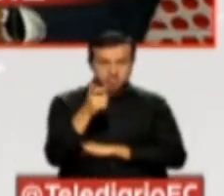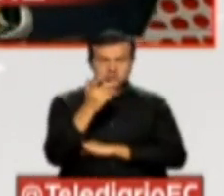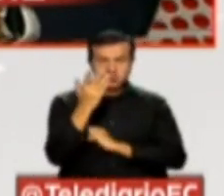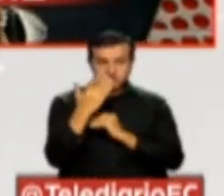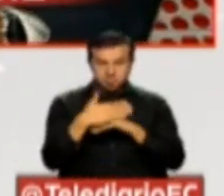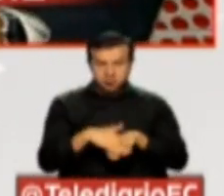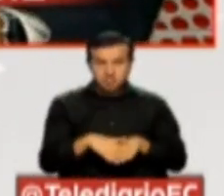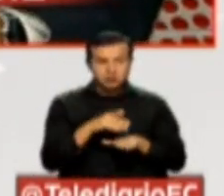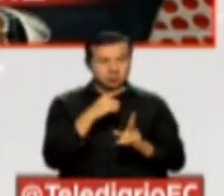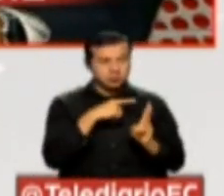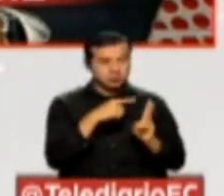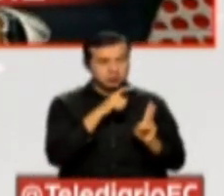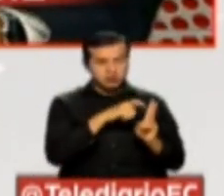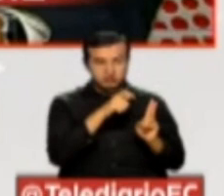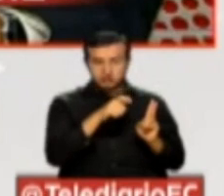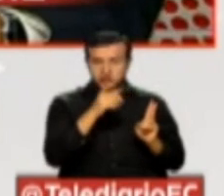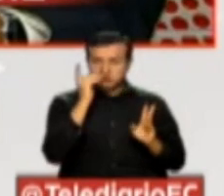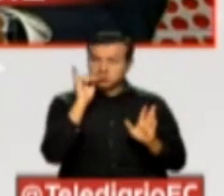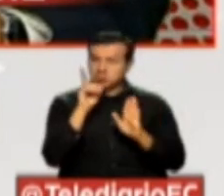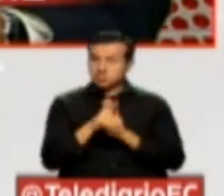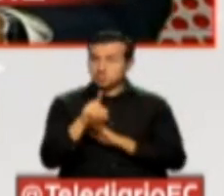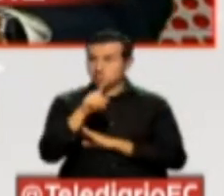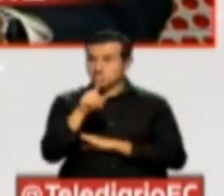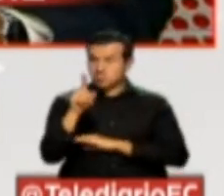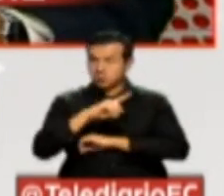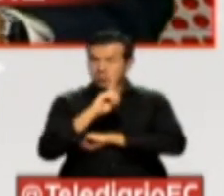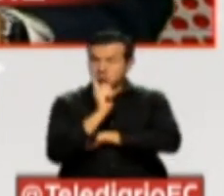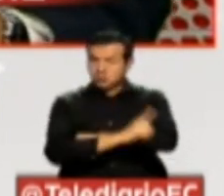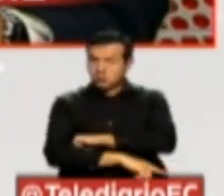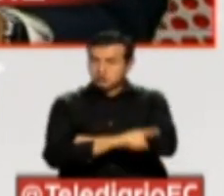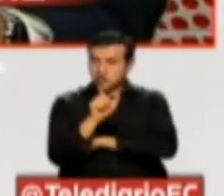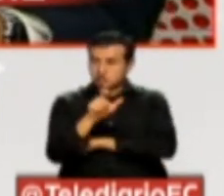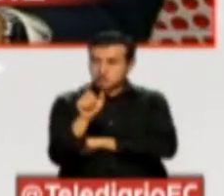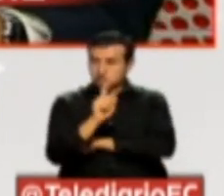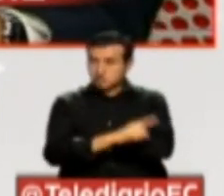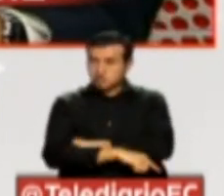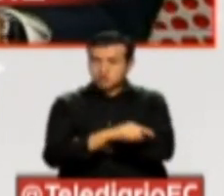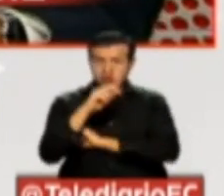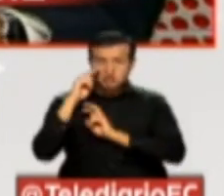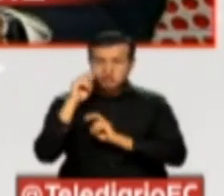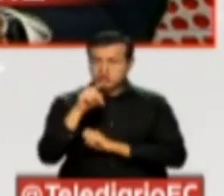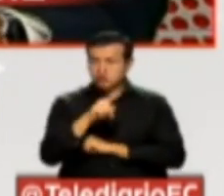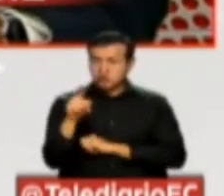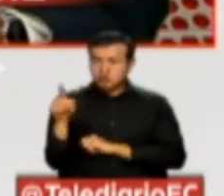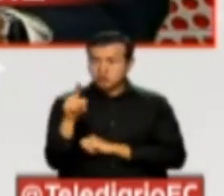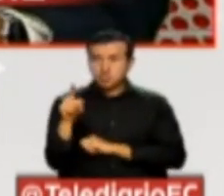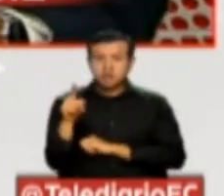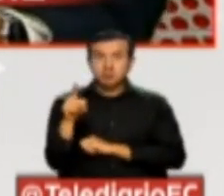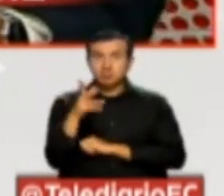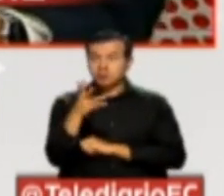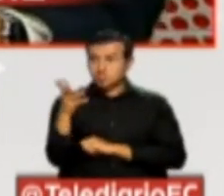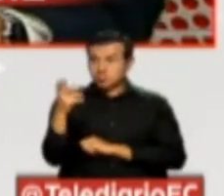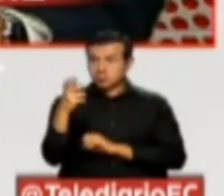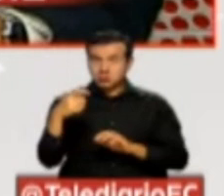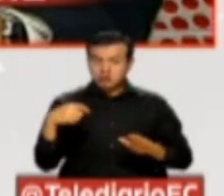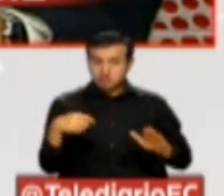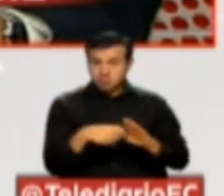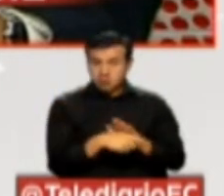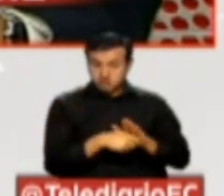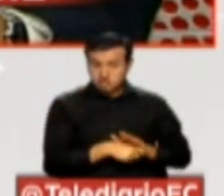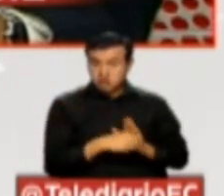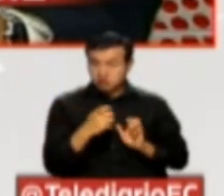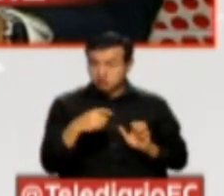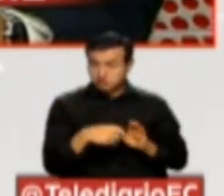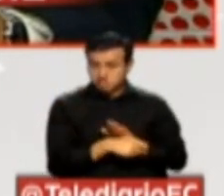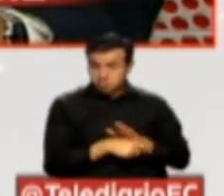de escuchar a las víctimas, que el tipo penal pertinente para la investigación sería una tentativa de homicidio. Sin